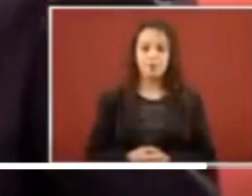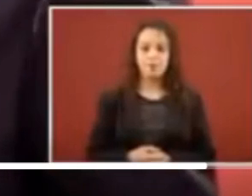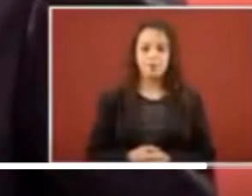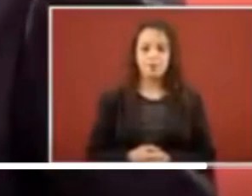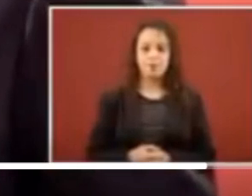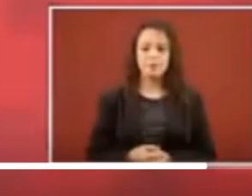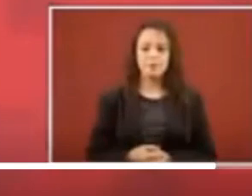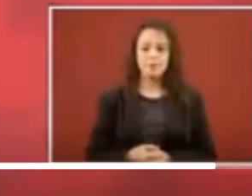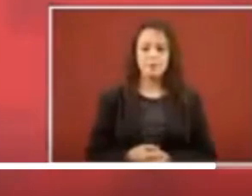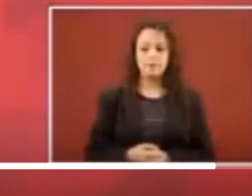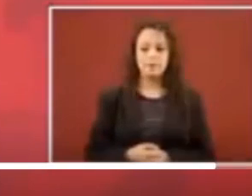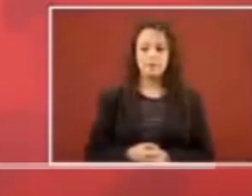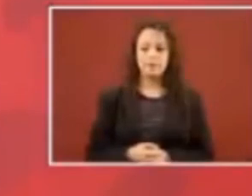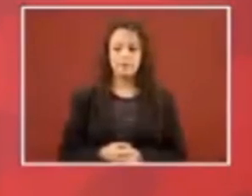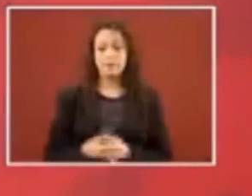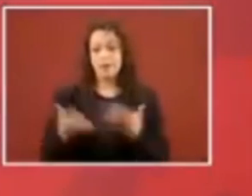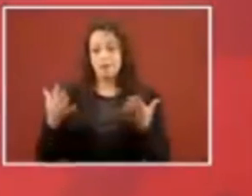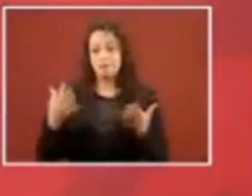certificaba, ¿sí?,